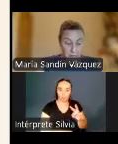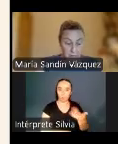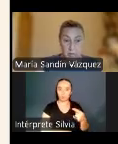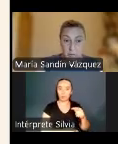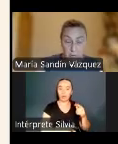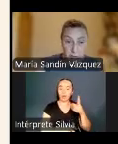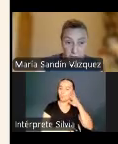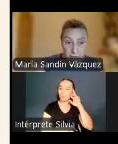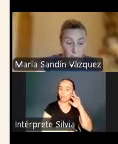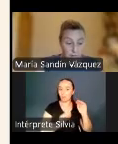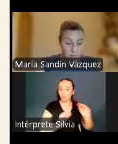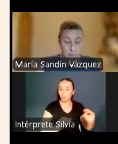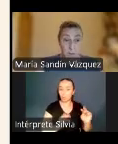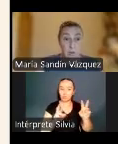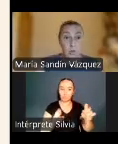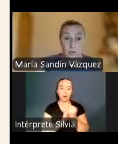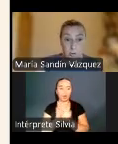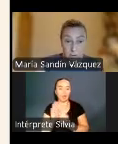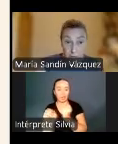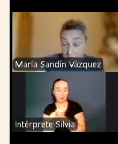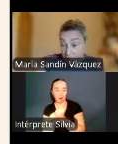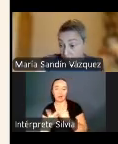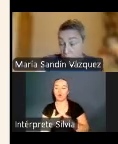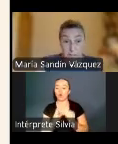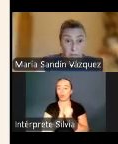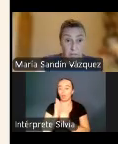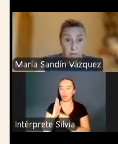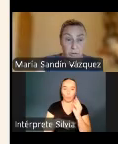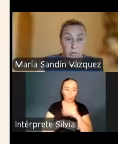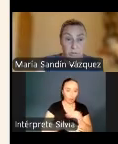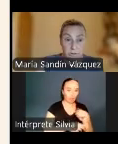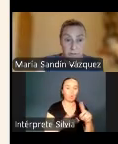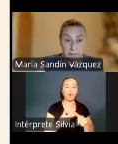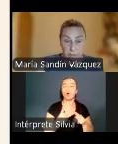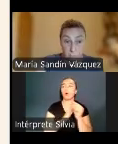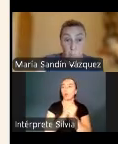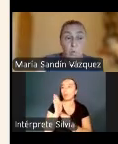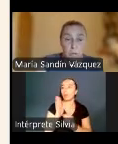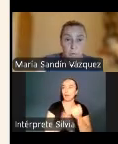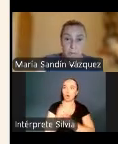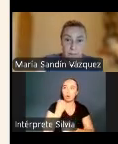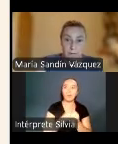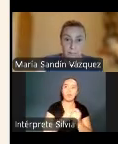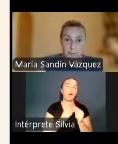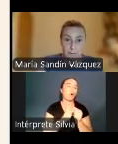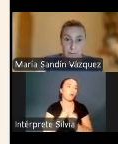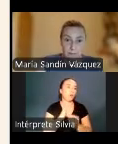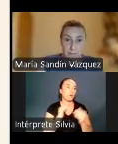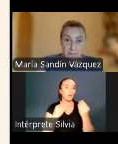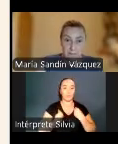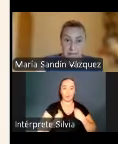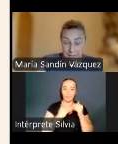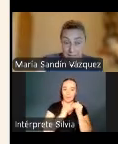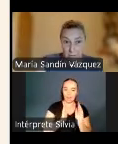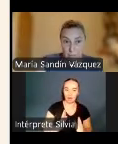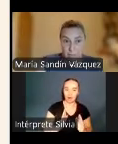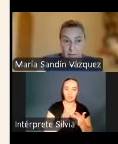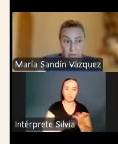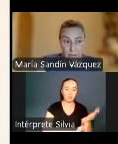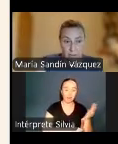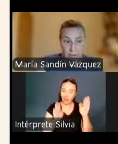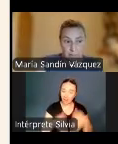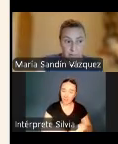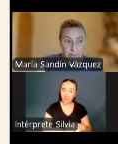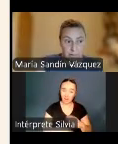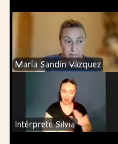condiciones laborales, con las condiciones de cuidado, con las condiciones económicas, con las condiciones de vivienda, pues es muy complicado que le des el